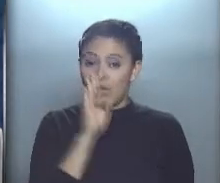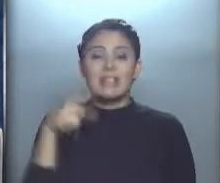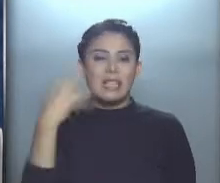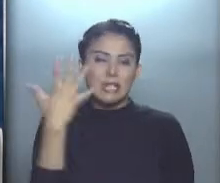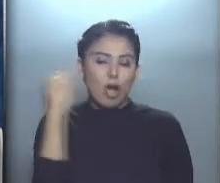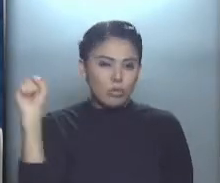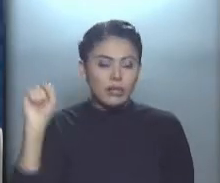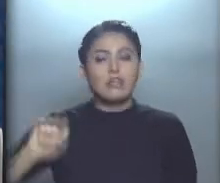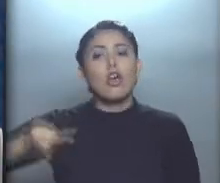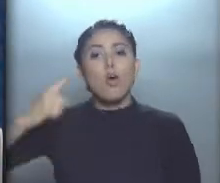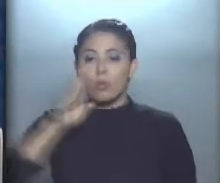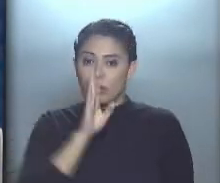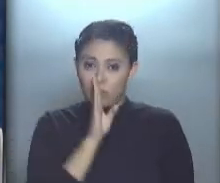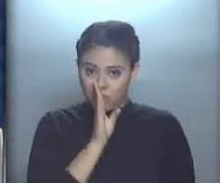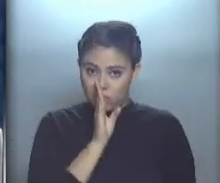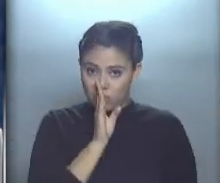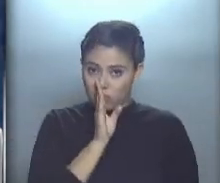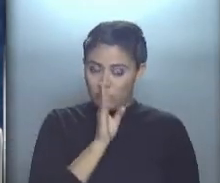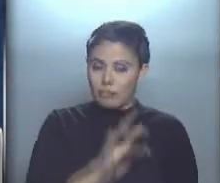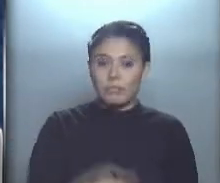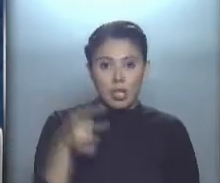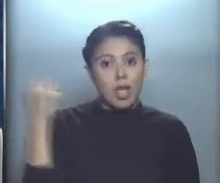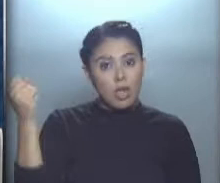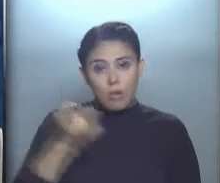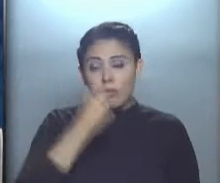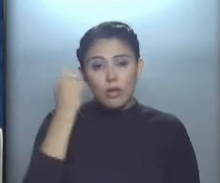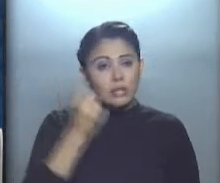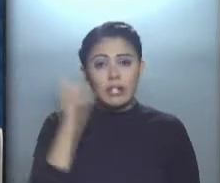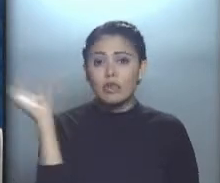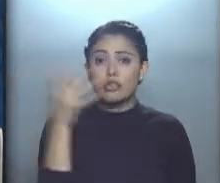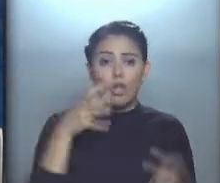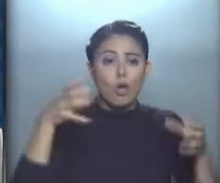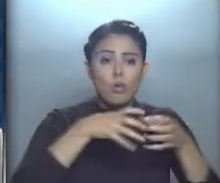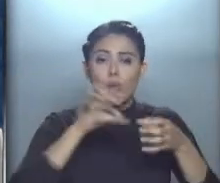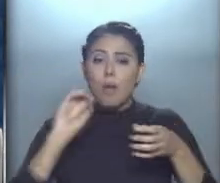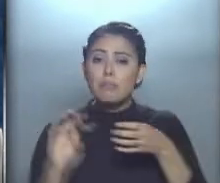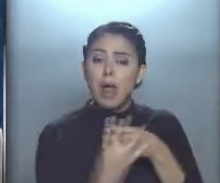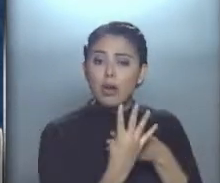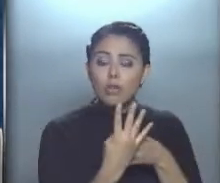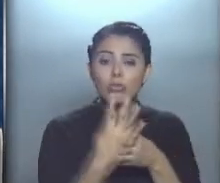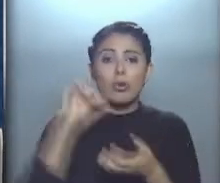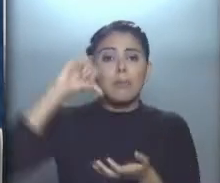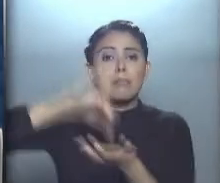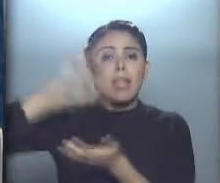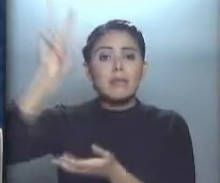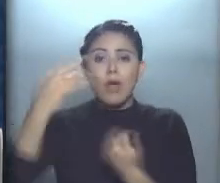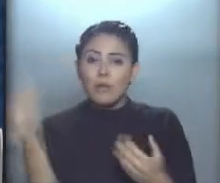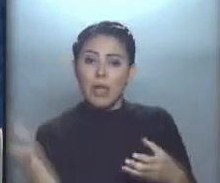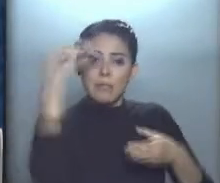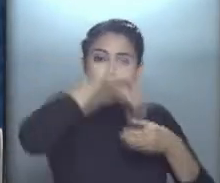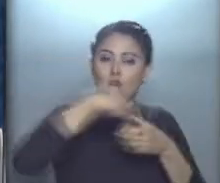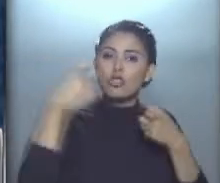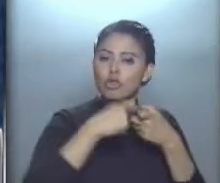ausentes y una abstención. Es muy importante para el Mercosur tener la participación plena de Venezuela como socio